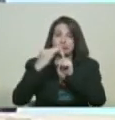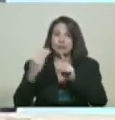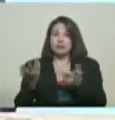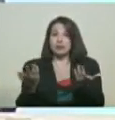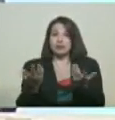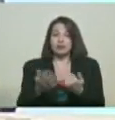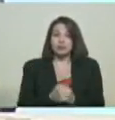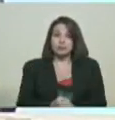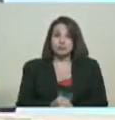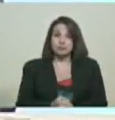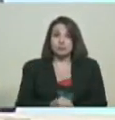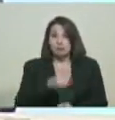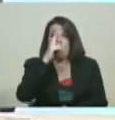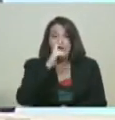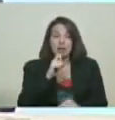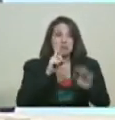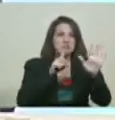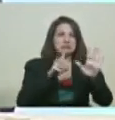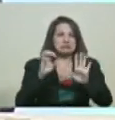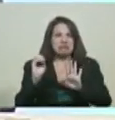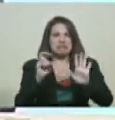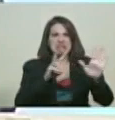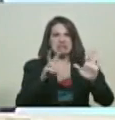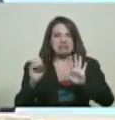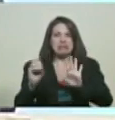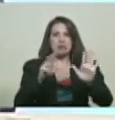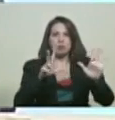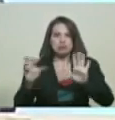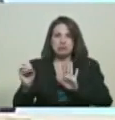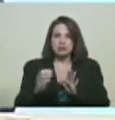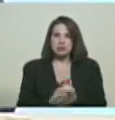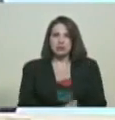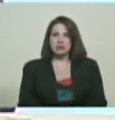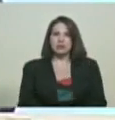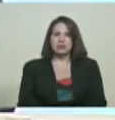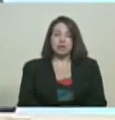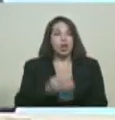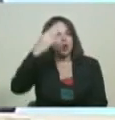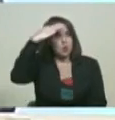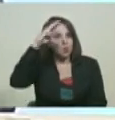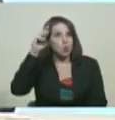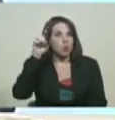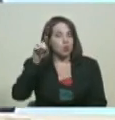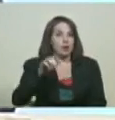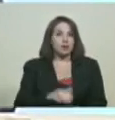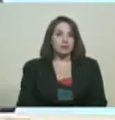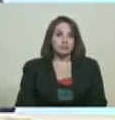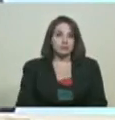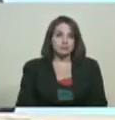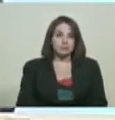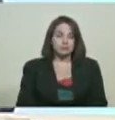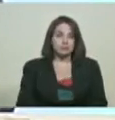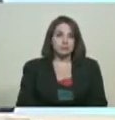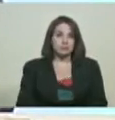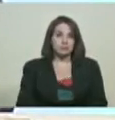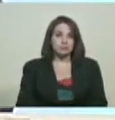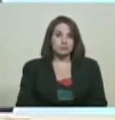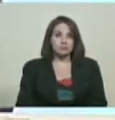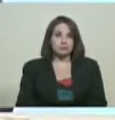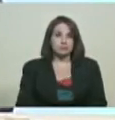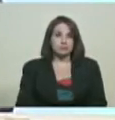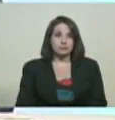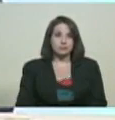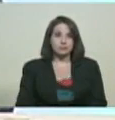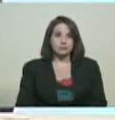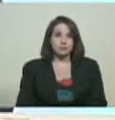durante los años 60 70 80 y la cuba cuba de fidel la cuba de raúl